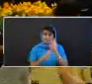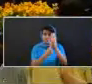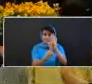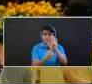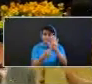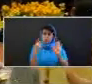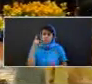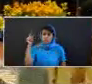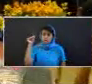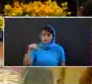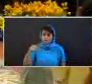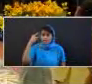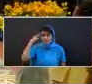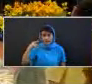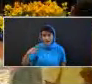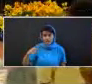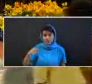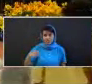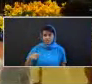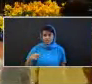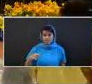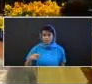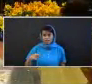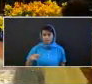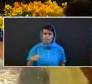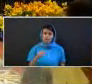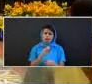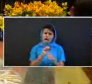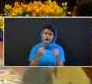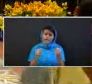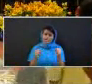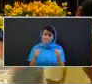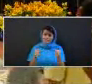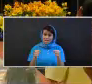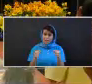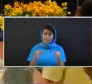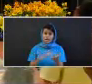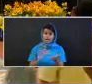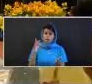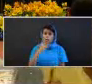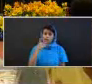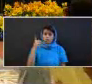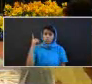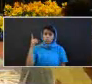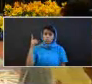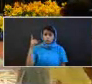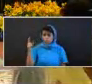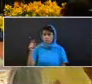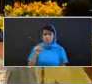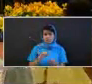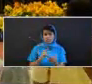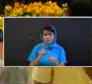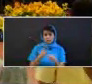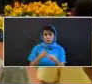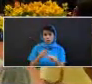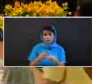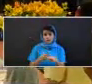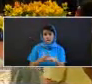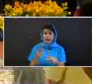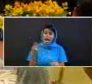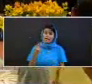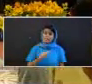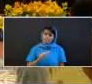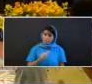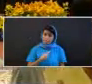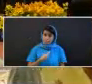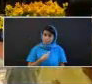Señor, el día de hoy, Señor. Obra, papito lindo, para gloria de tu nombre, Señor. Asimismo, Señor, lleva a tu